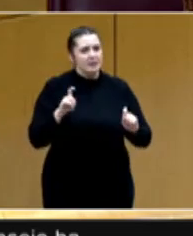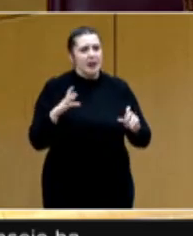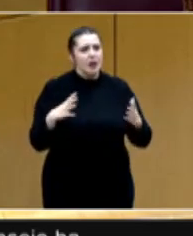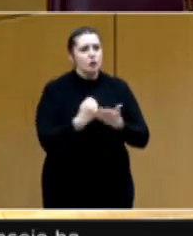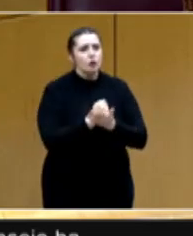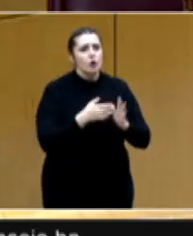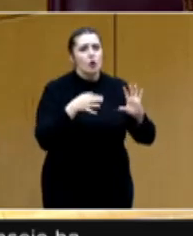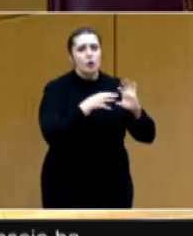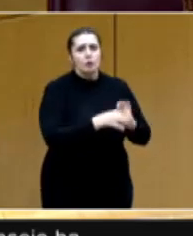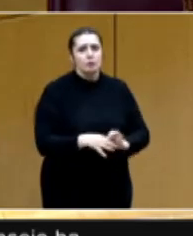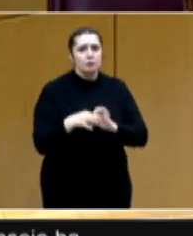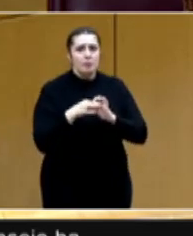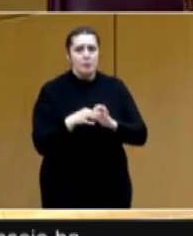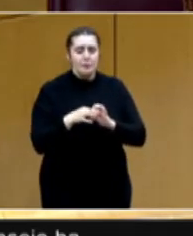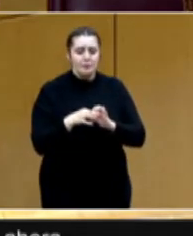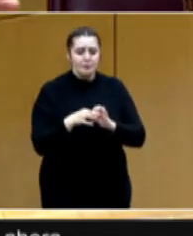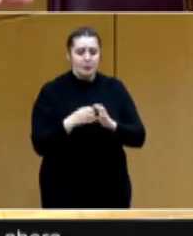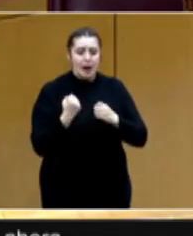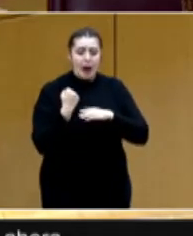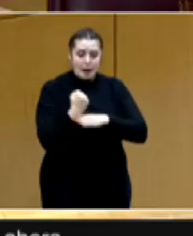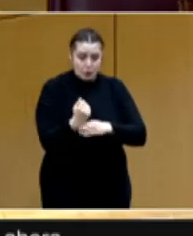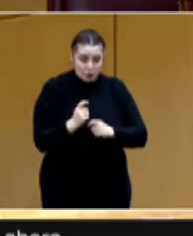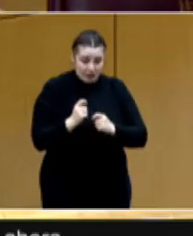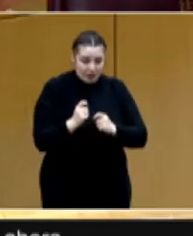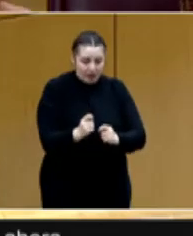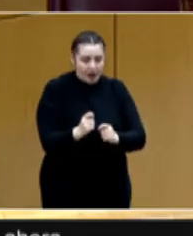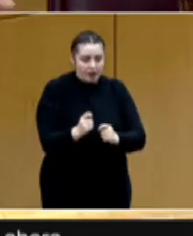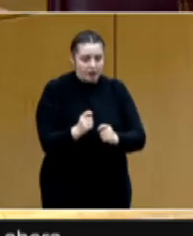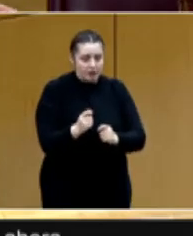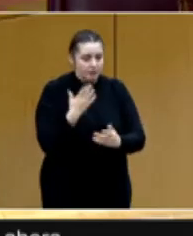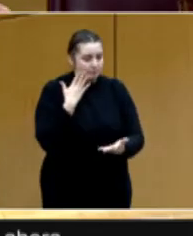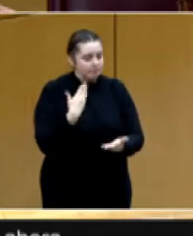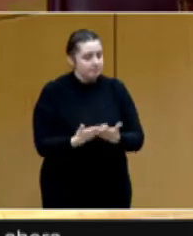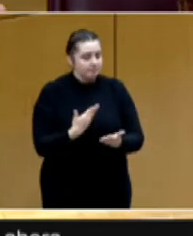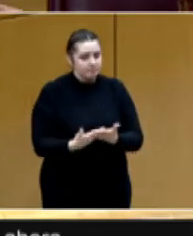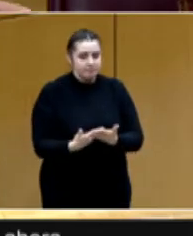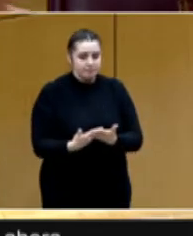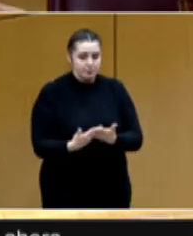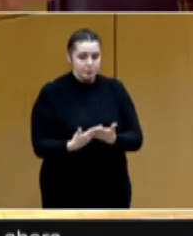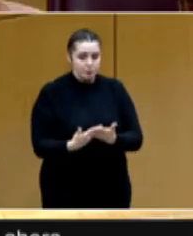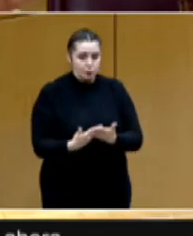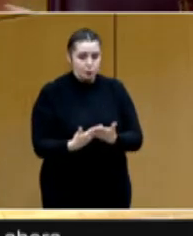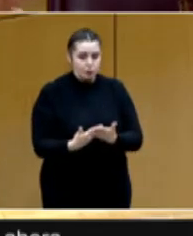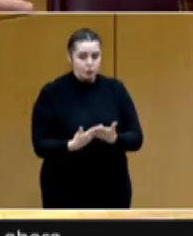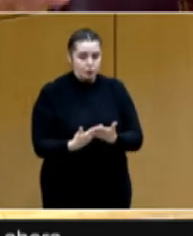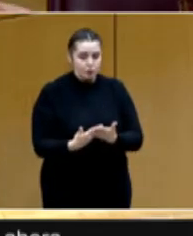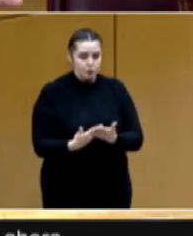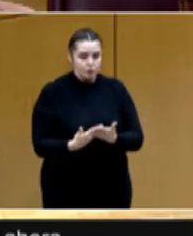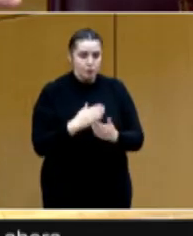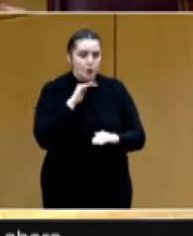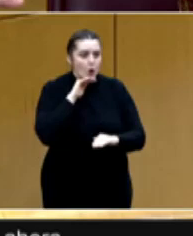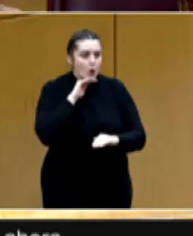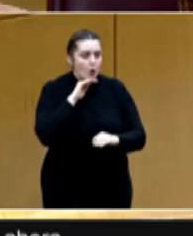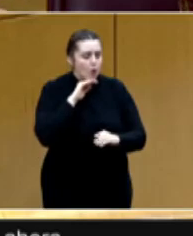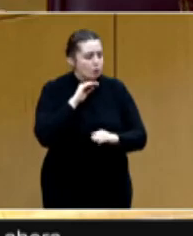referente a la provisión de apoyos se residencie en determinados determinados juzgados porque